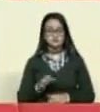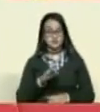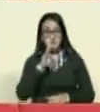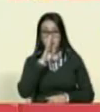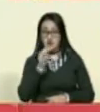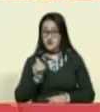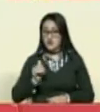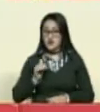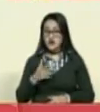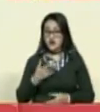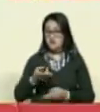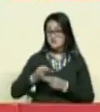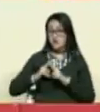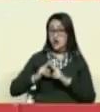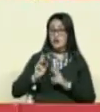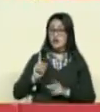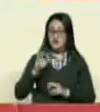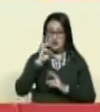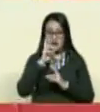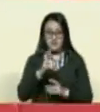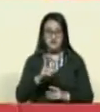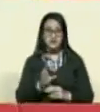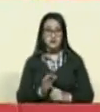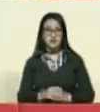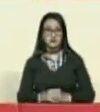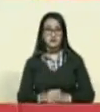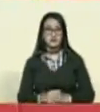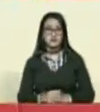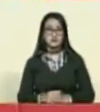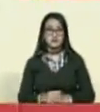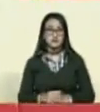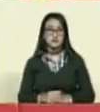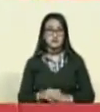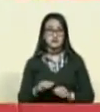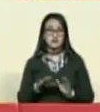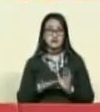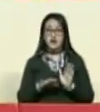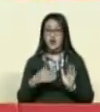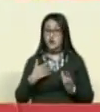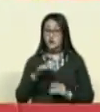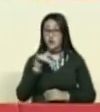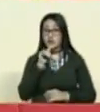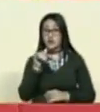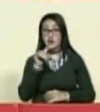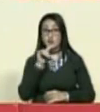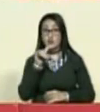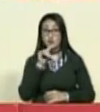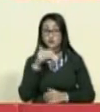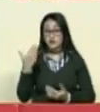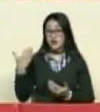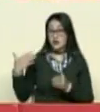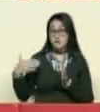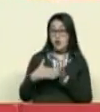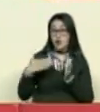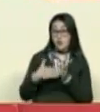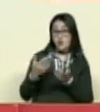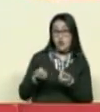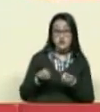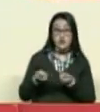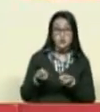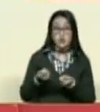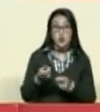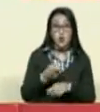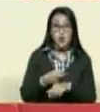quiera respetarnos, porque ya se acabó. Nosotros entramos en una fase de denuncia de la persecución financiera